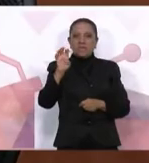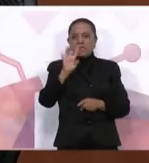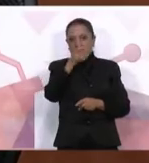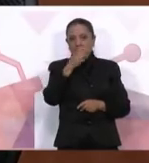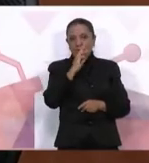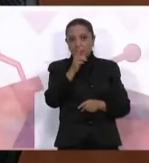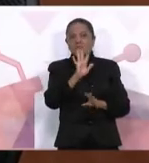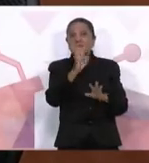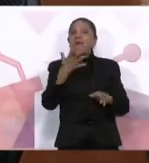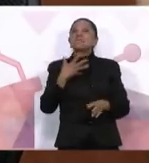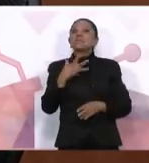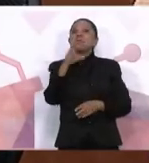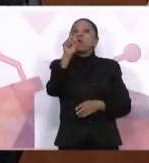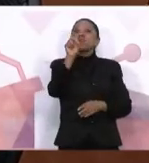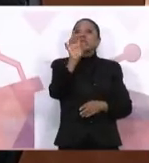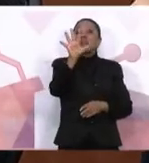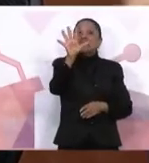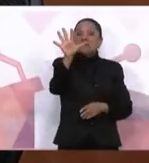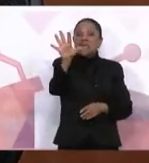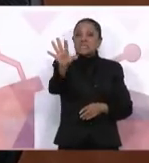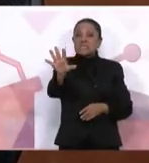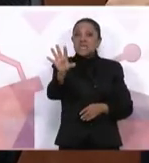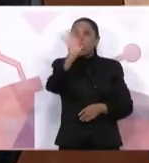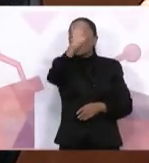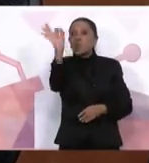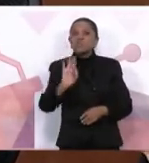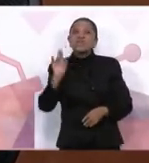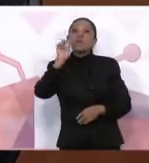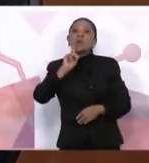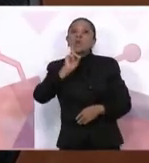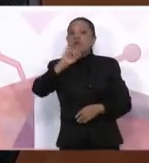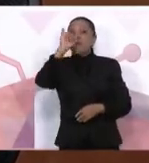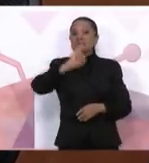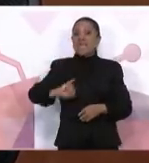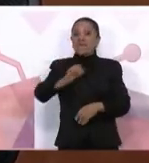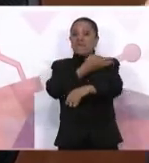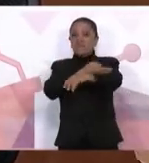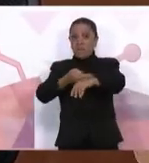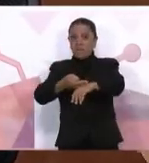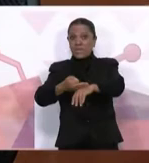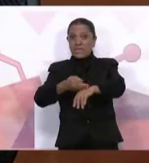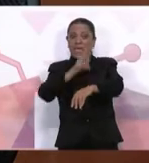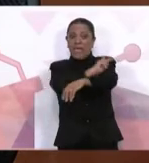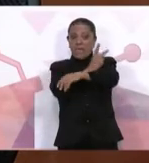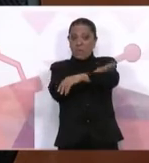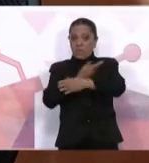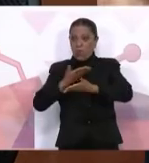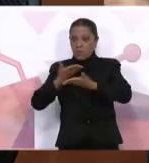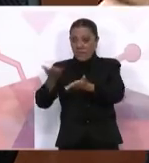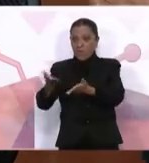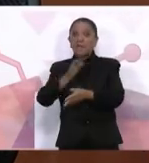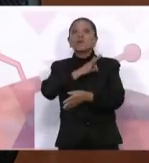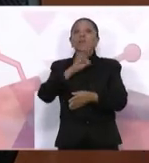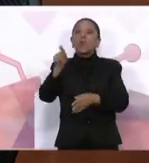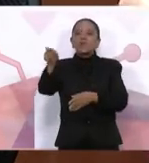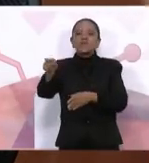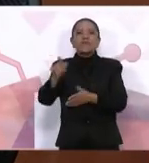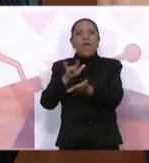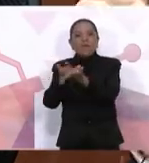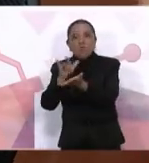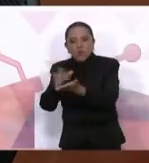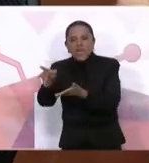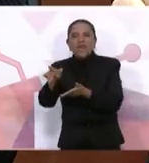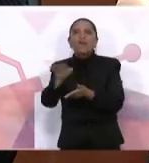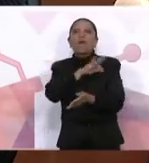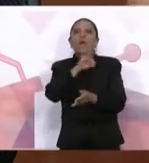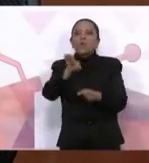mujeres jefas de familia hay que poner ar las que puedan trabajar que pueden usarse que puedan estudiar por eso estoy planteando las escuelas de